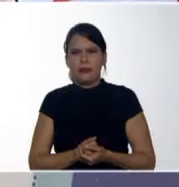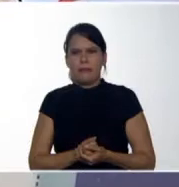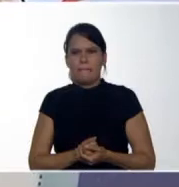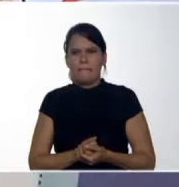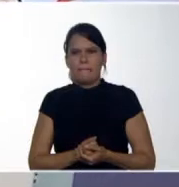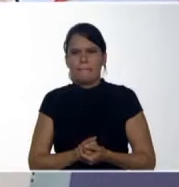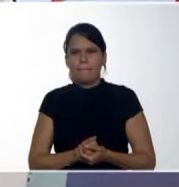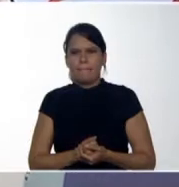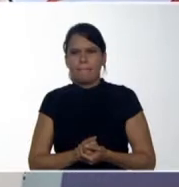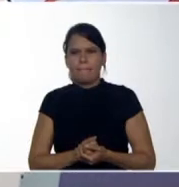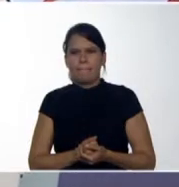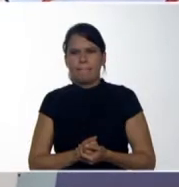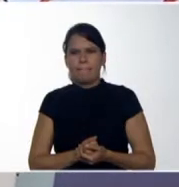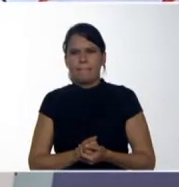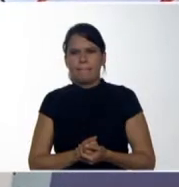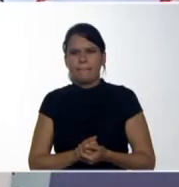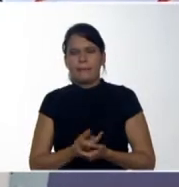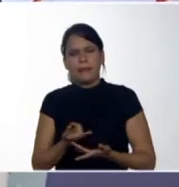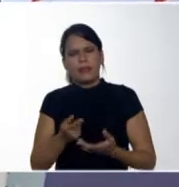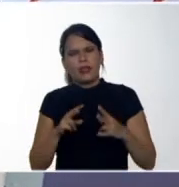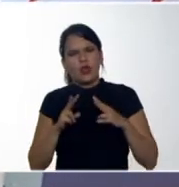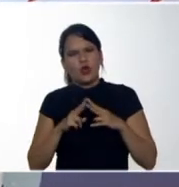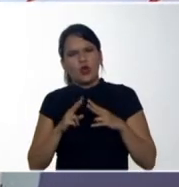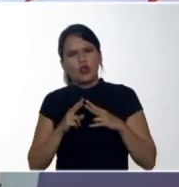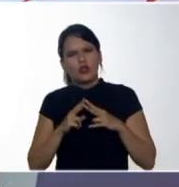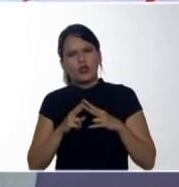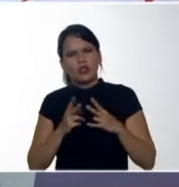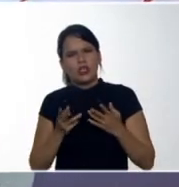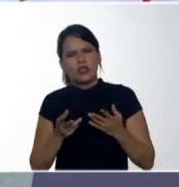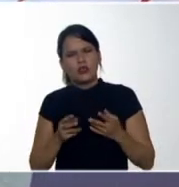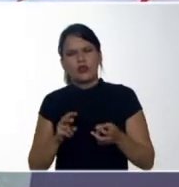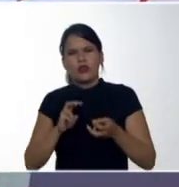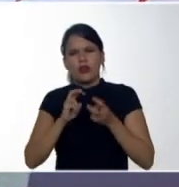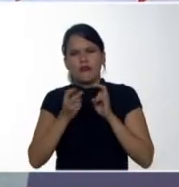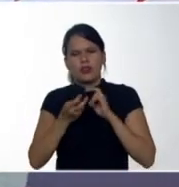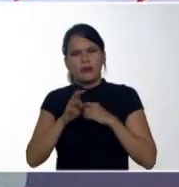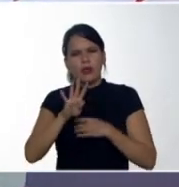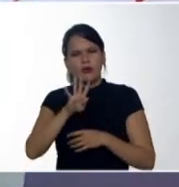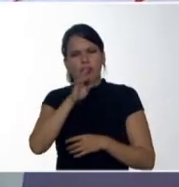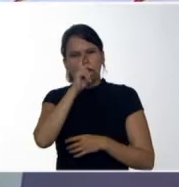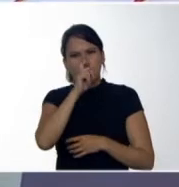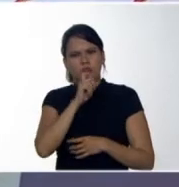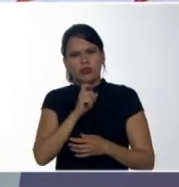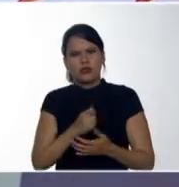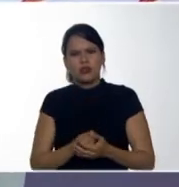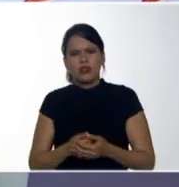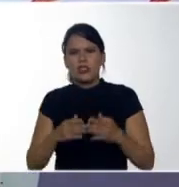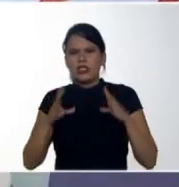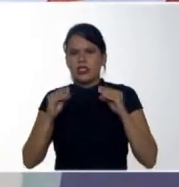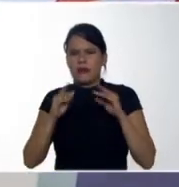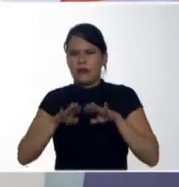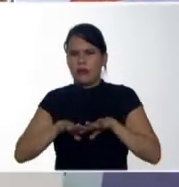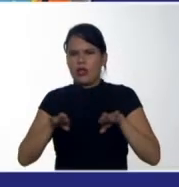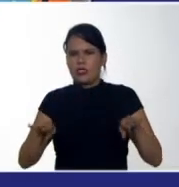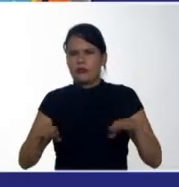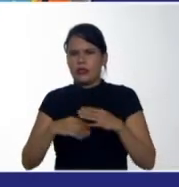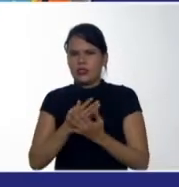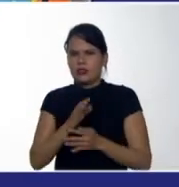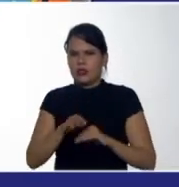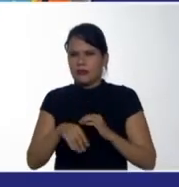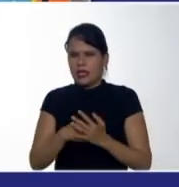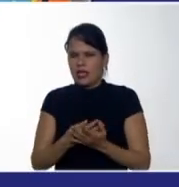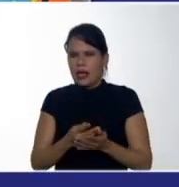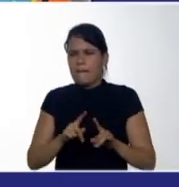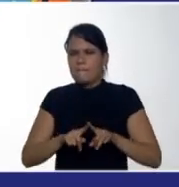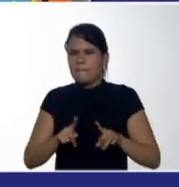vamos a ir conociendo nuestros referentes para cuarto año. Ya hablamos de la separación de mezcla,